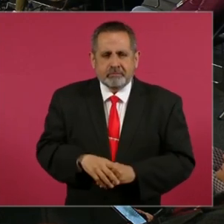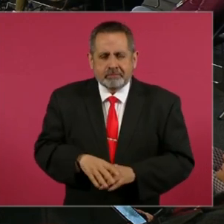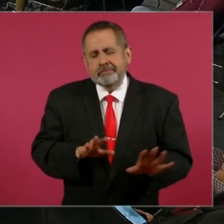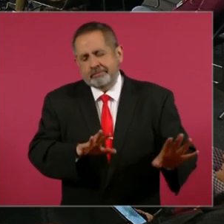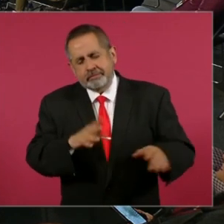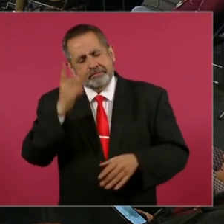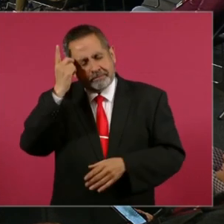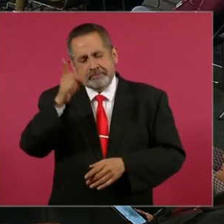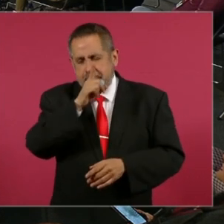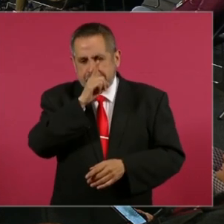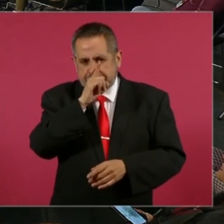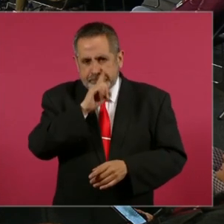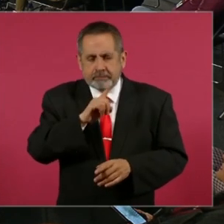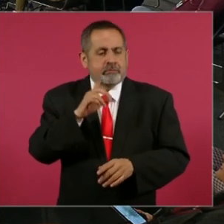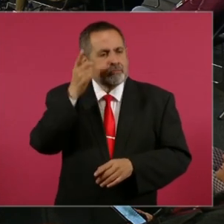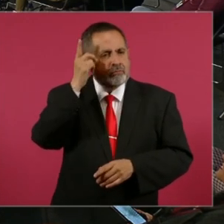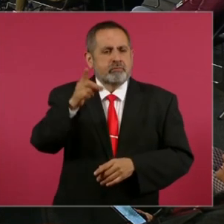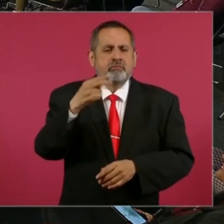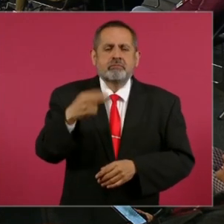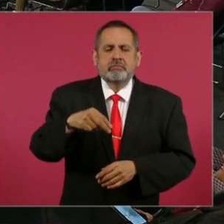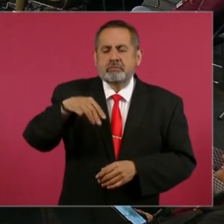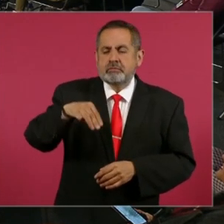el dueño no. El dueño es Manuel